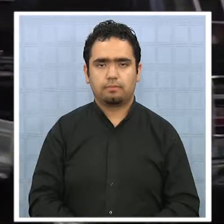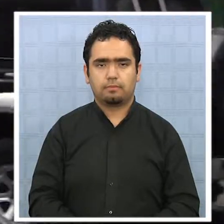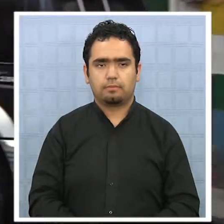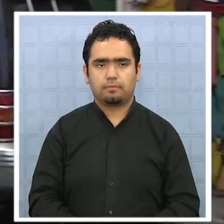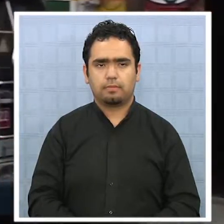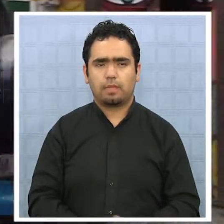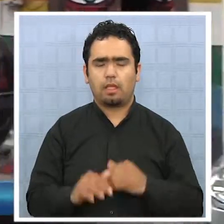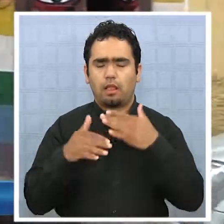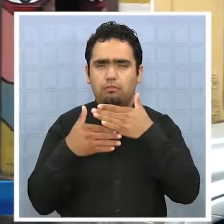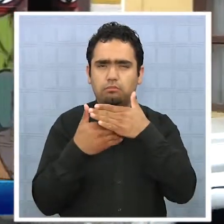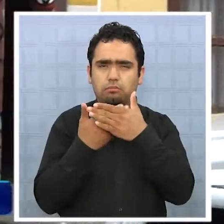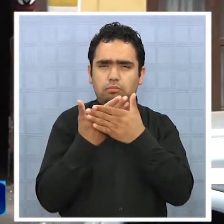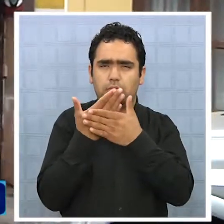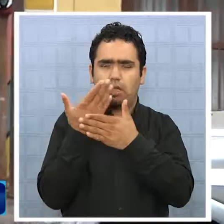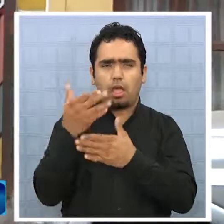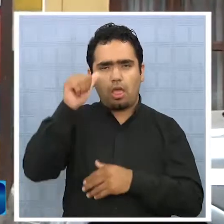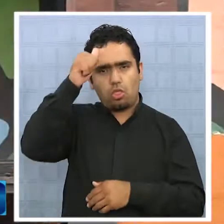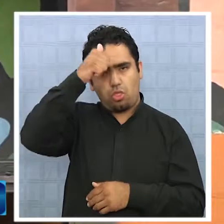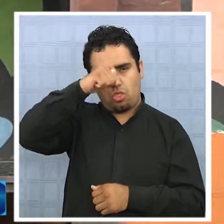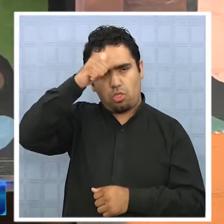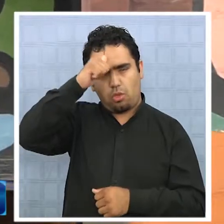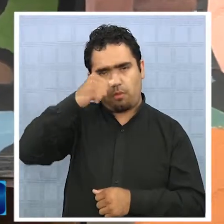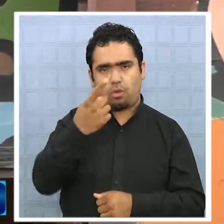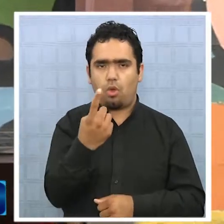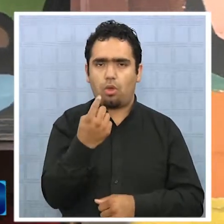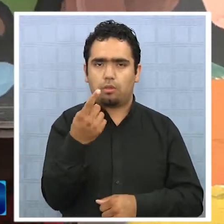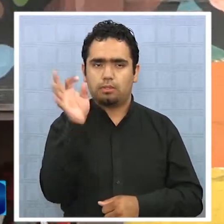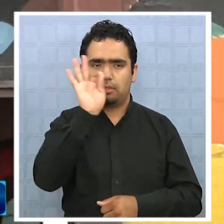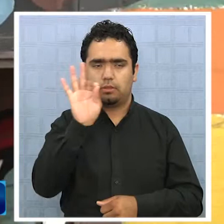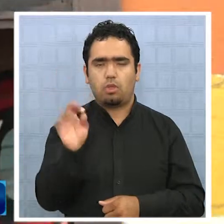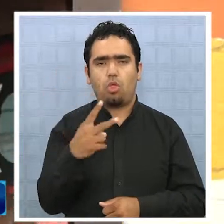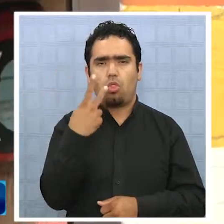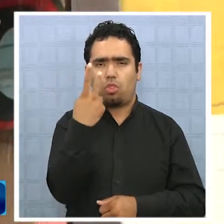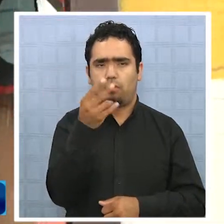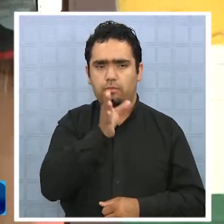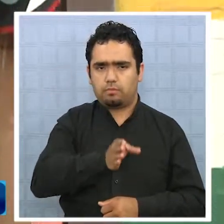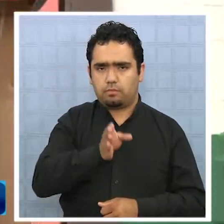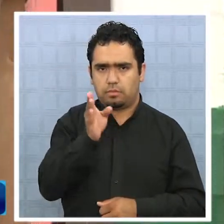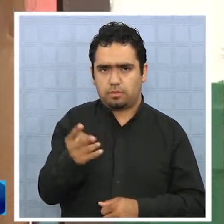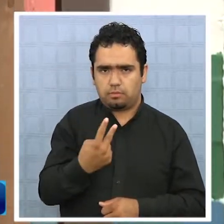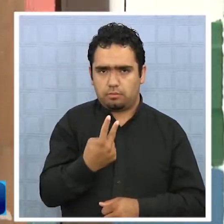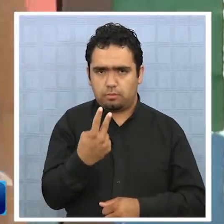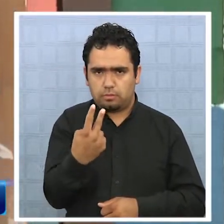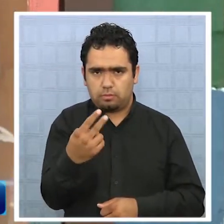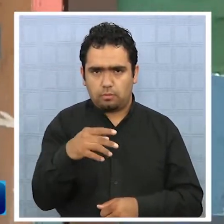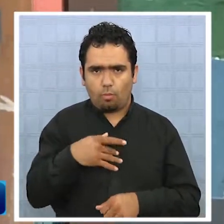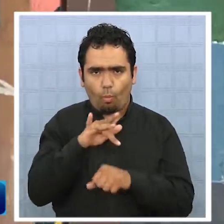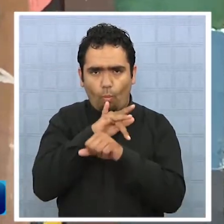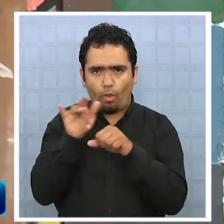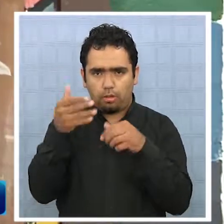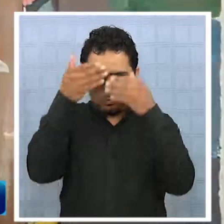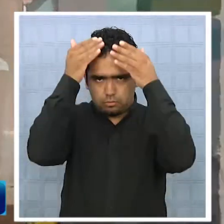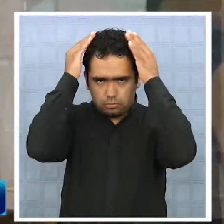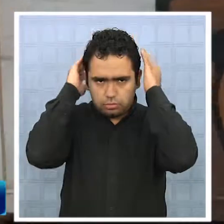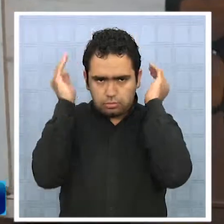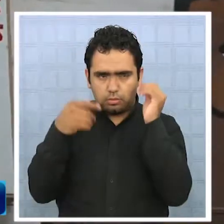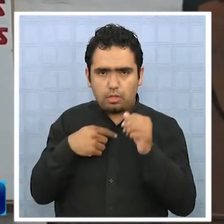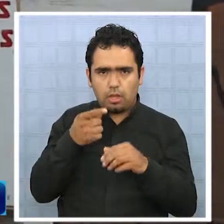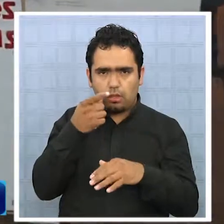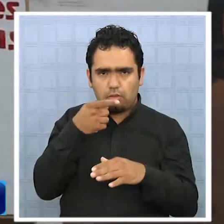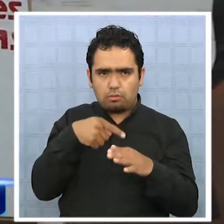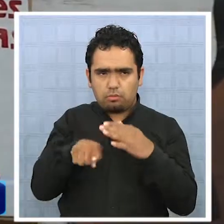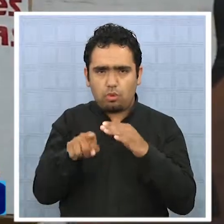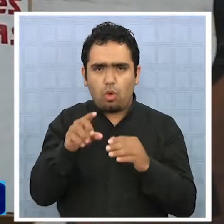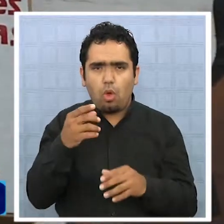En horas de la madrugada de este domingo 11 de septiembre, dos sujetos, aparentemente neonazis, atacaron la sede del Partido Comunista